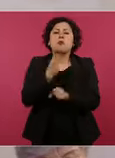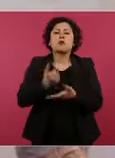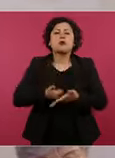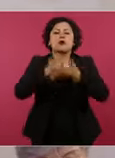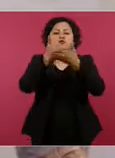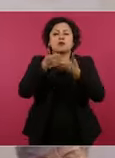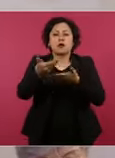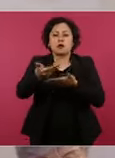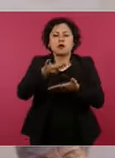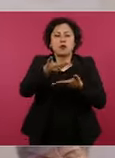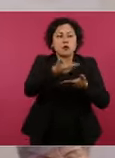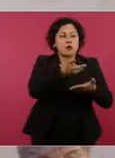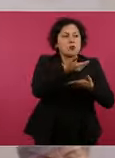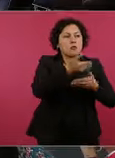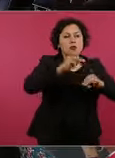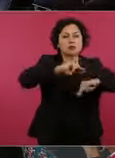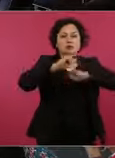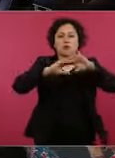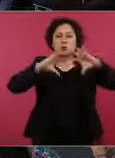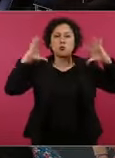mundial.